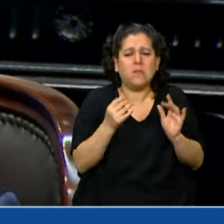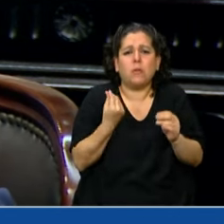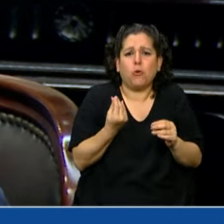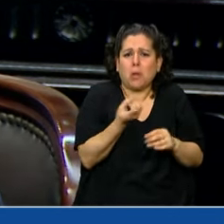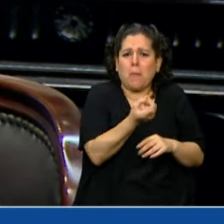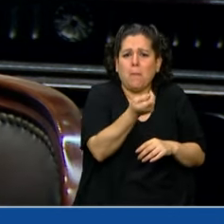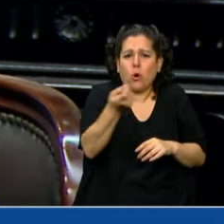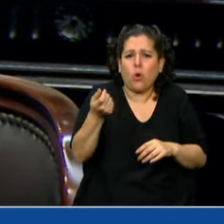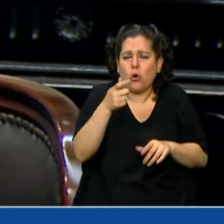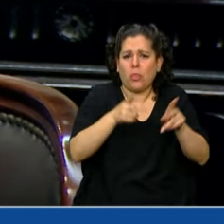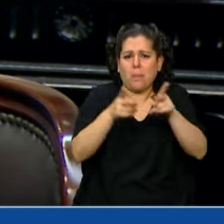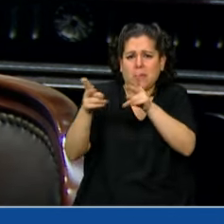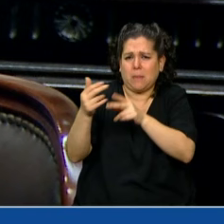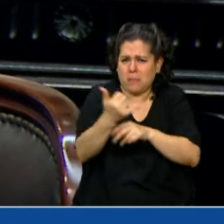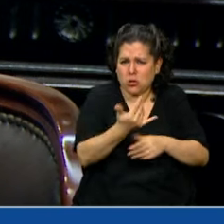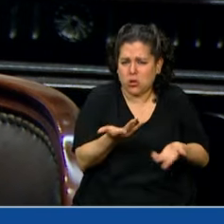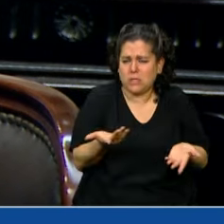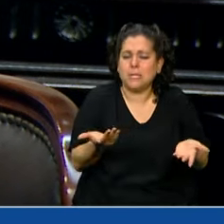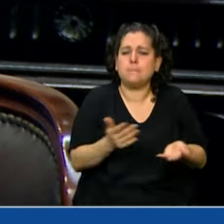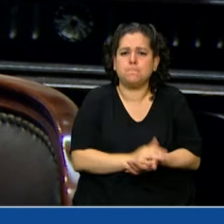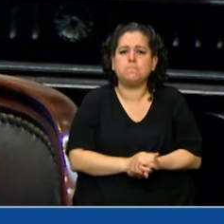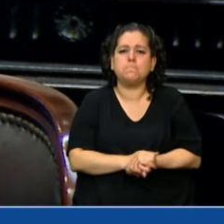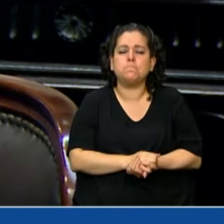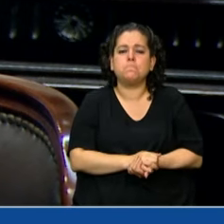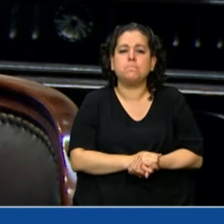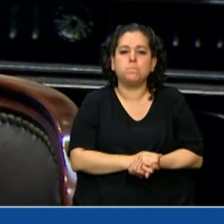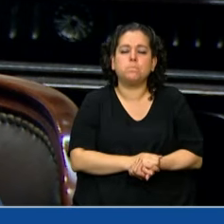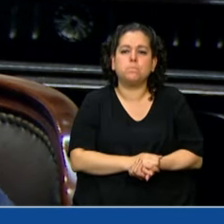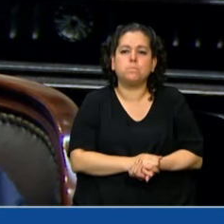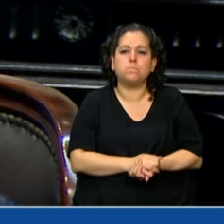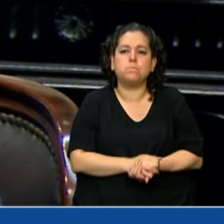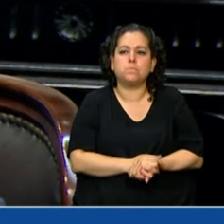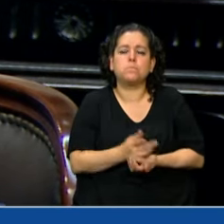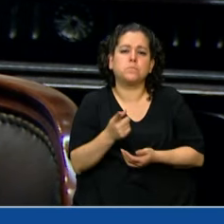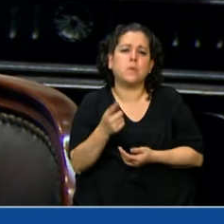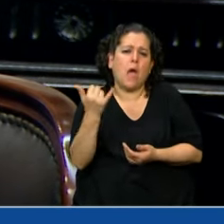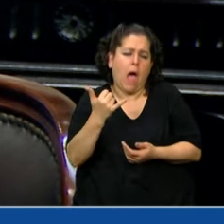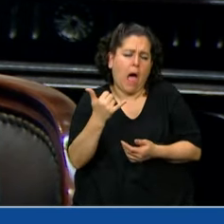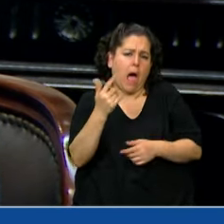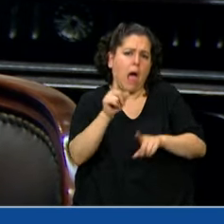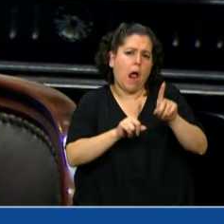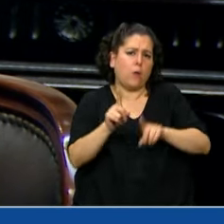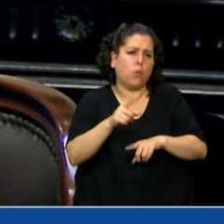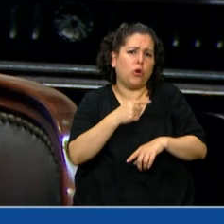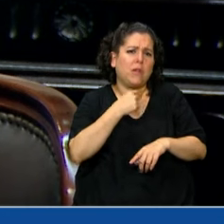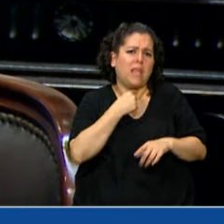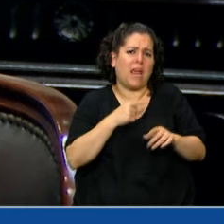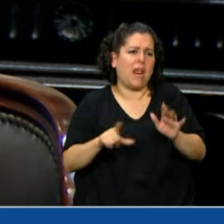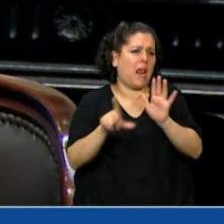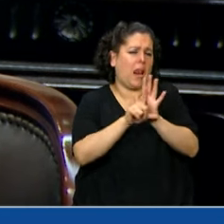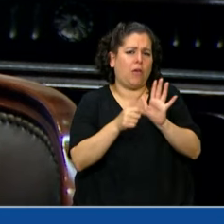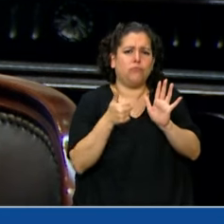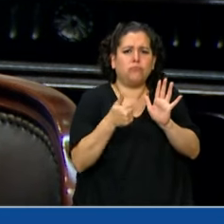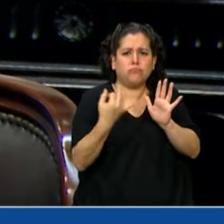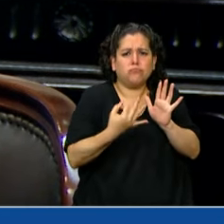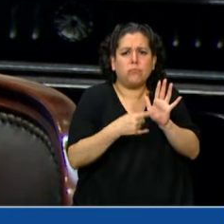contrato es decir que está claro que más allá de las buenas intenciones que pudo haber tenido esa ley